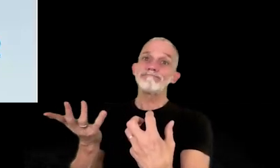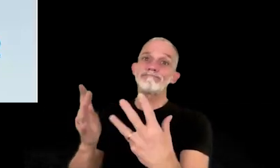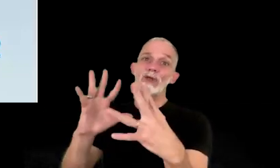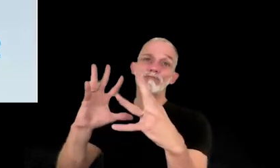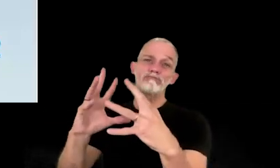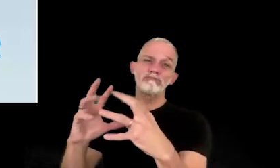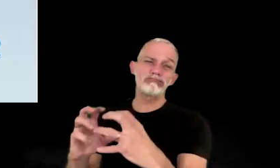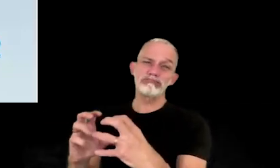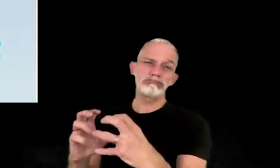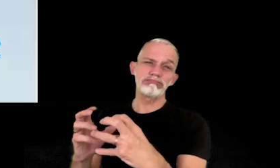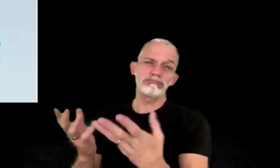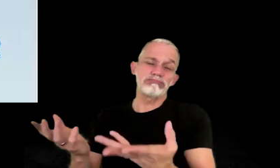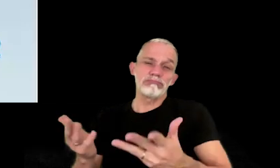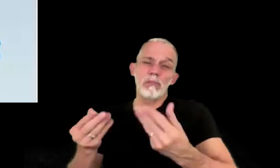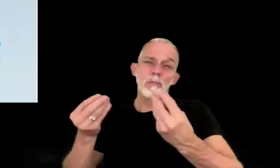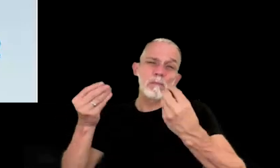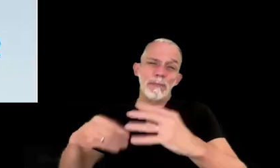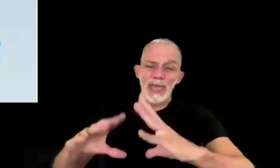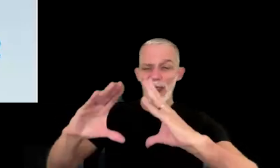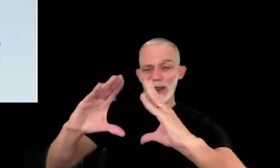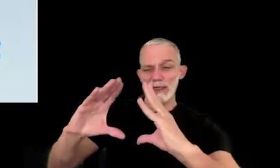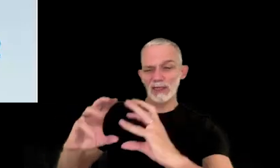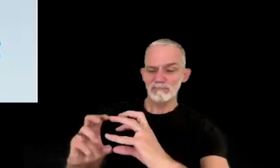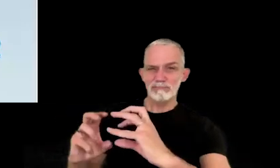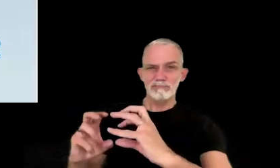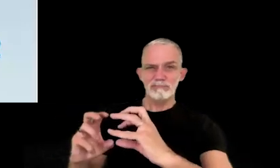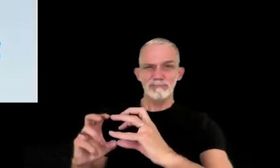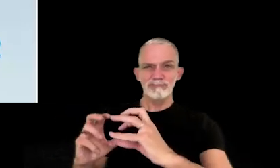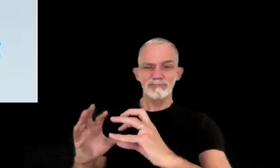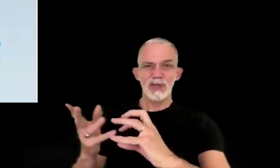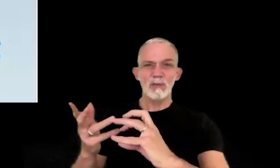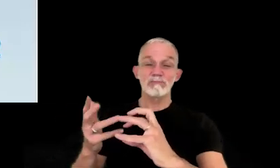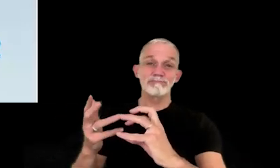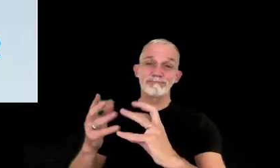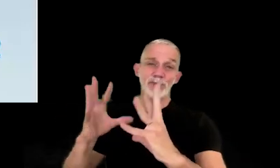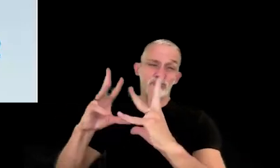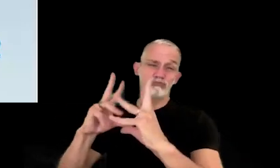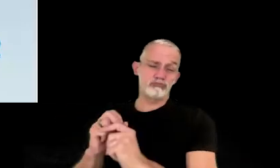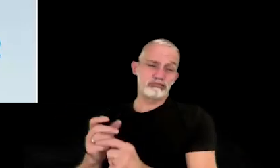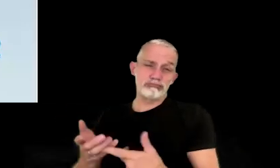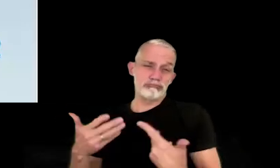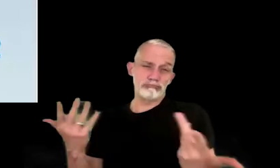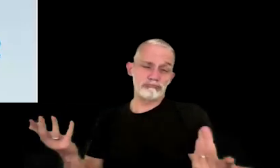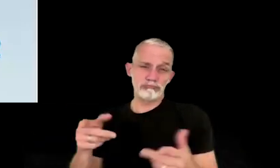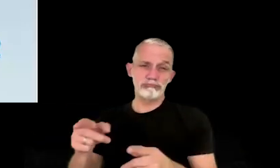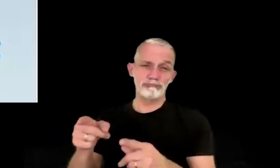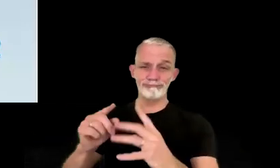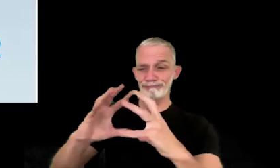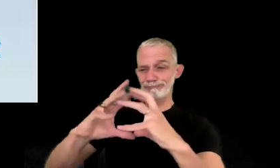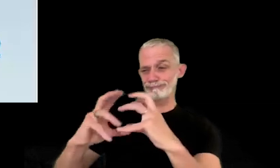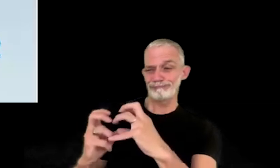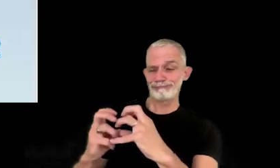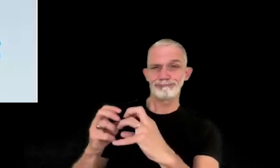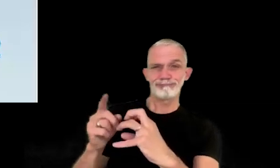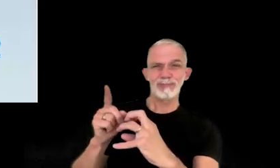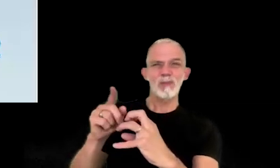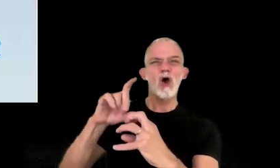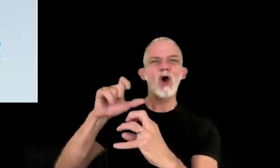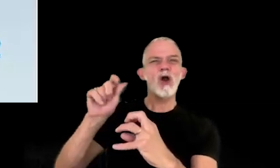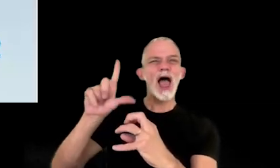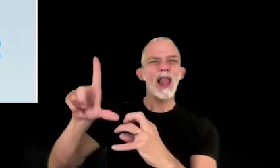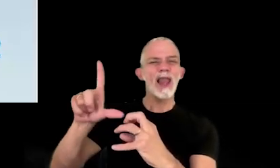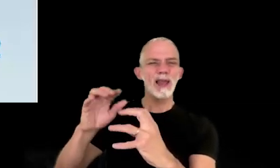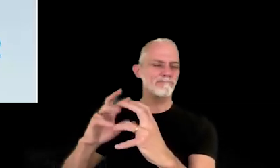a perder, digamos, su existencia, se van a perder estos arrecifes, también el